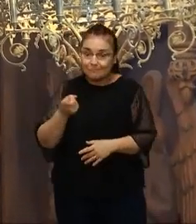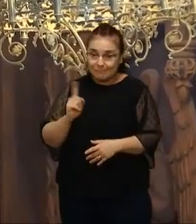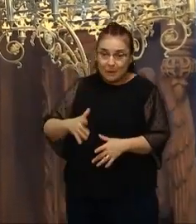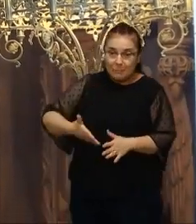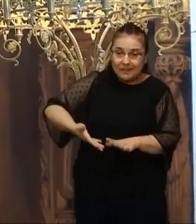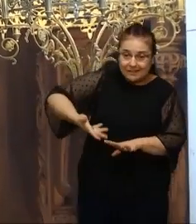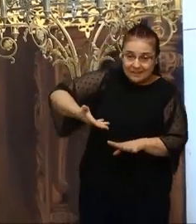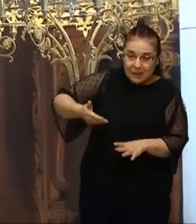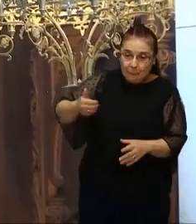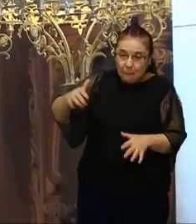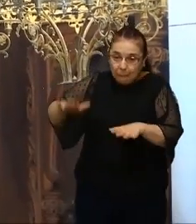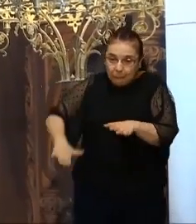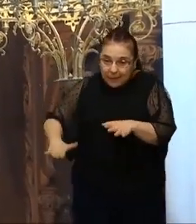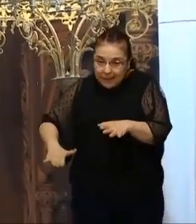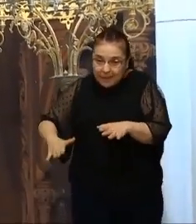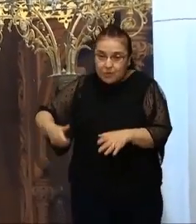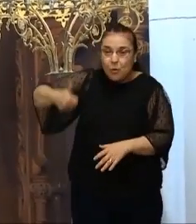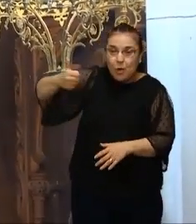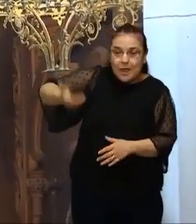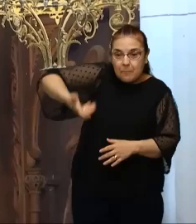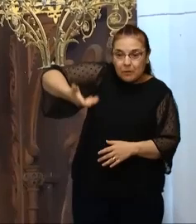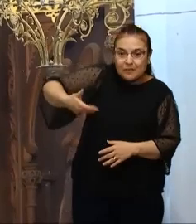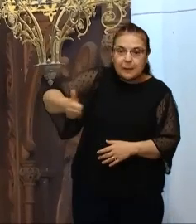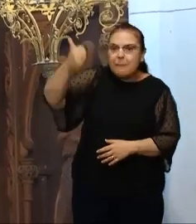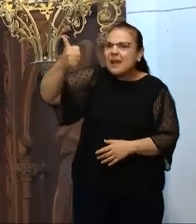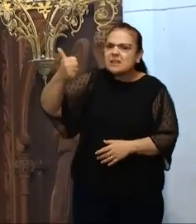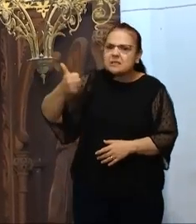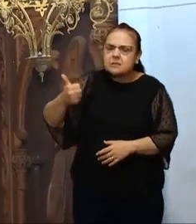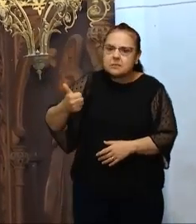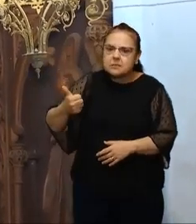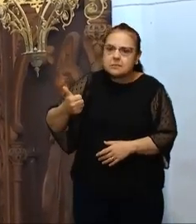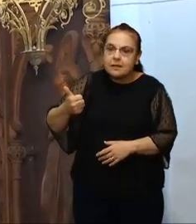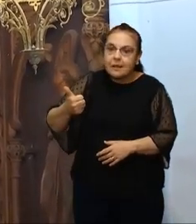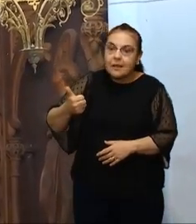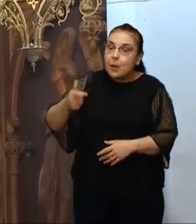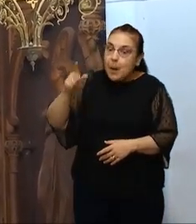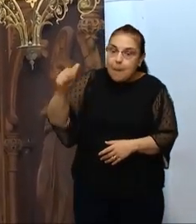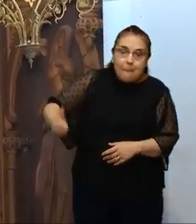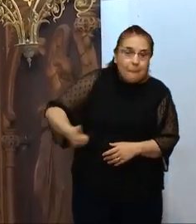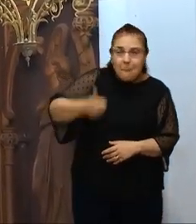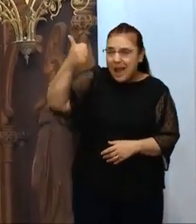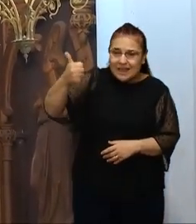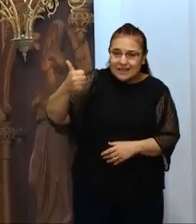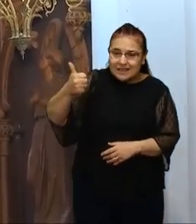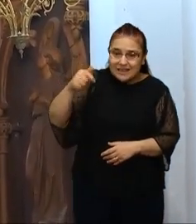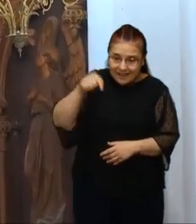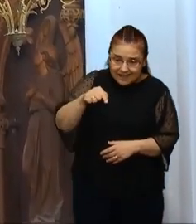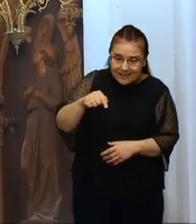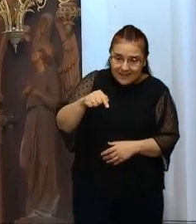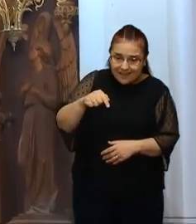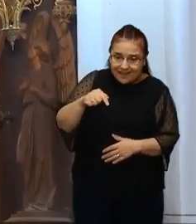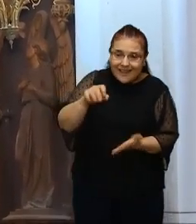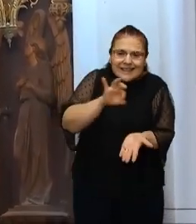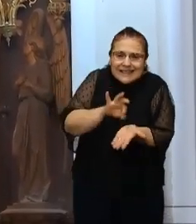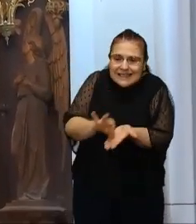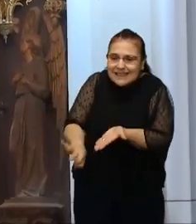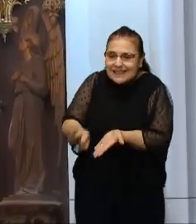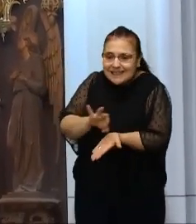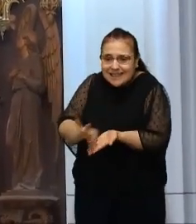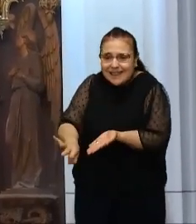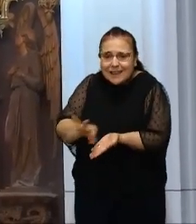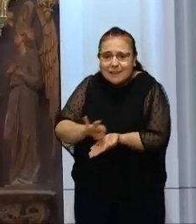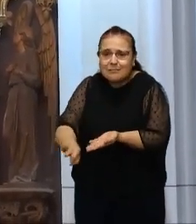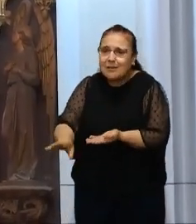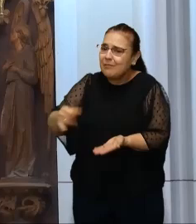importante es el más pequeño, sino es más importante todavía aquel que se pone a servir al más pequeño, al